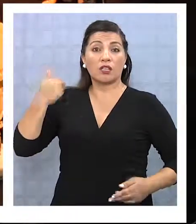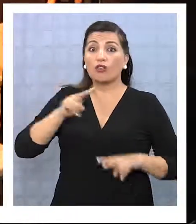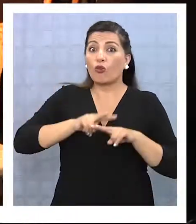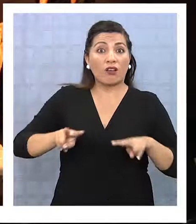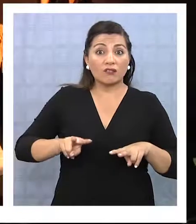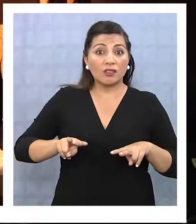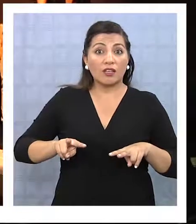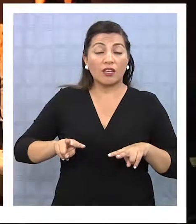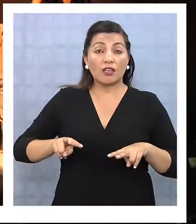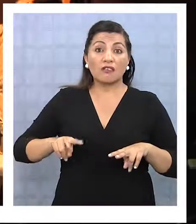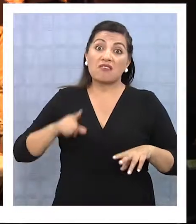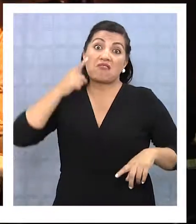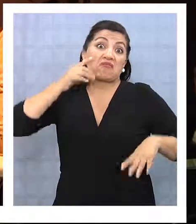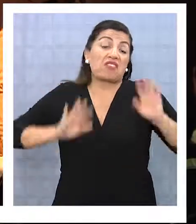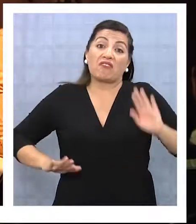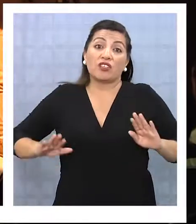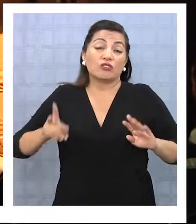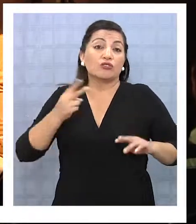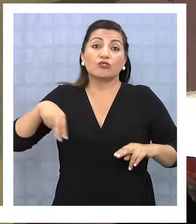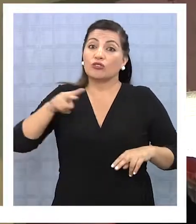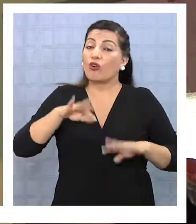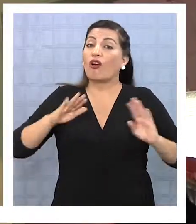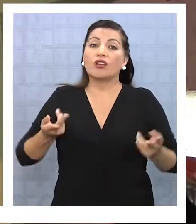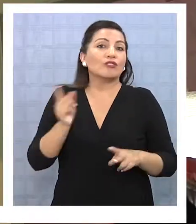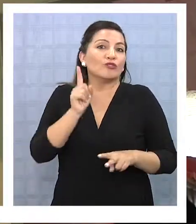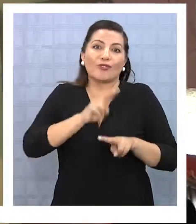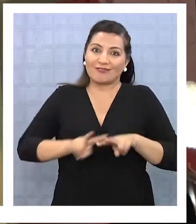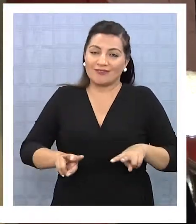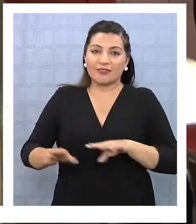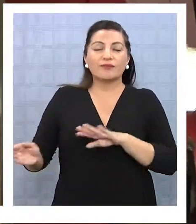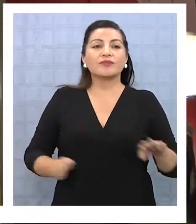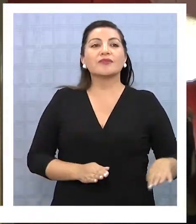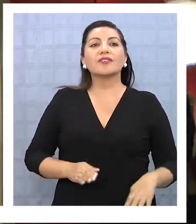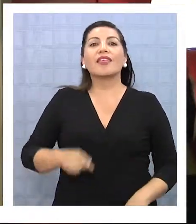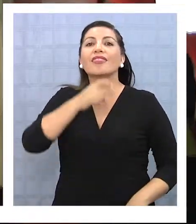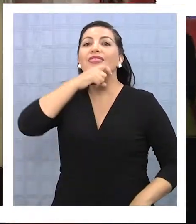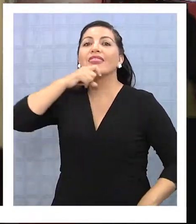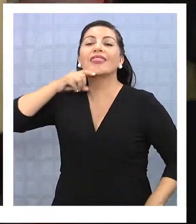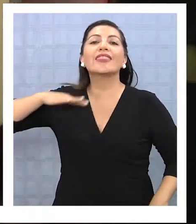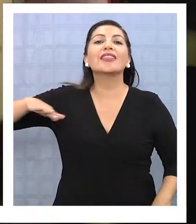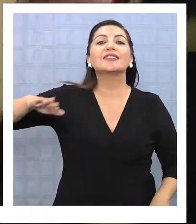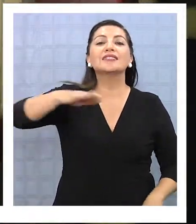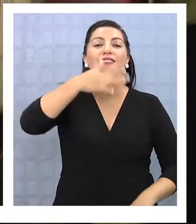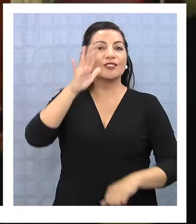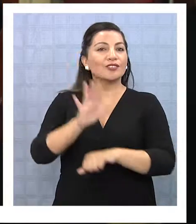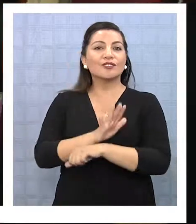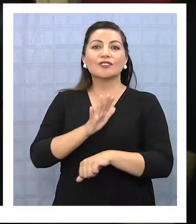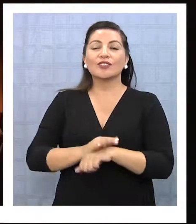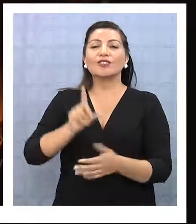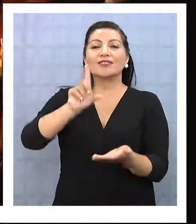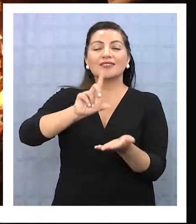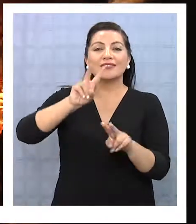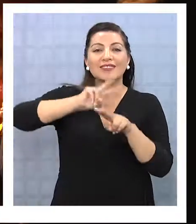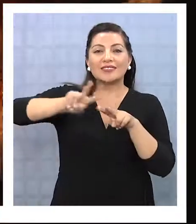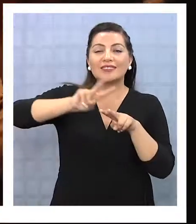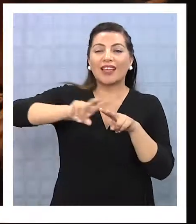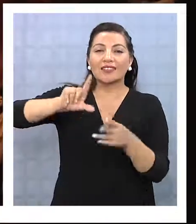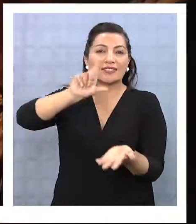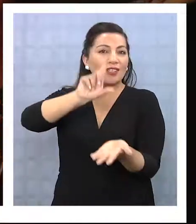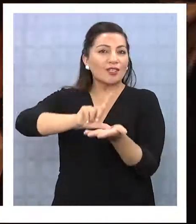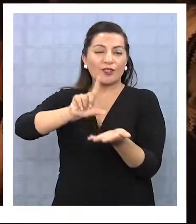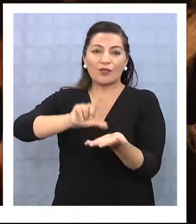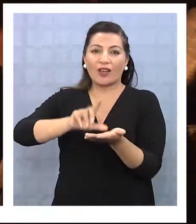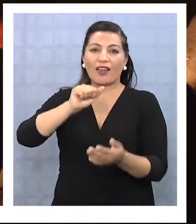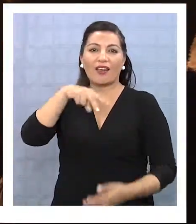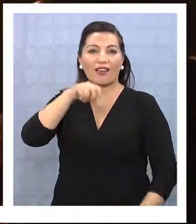estaríamos en estos momentos acá haciendo esto lo que estamos haciendo. Desierto Escénico se desarrolló en el Espacio Cultura Lacana en medio de